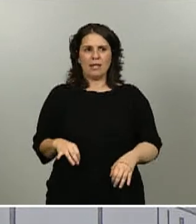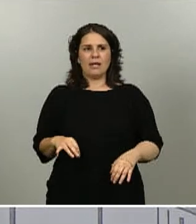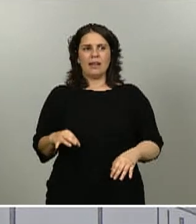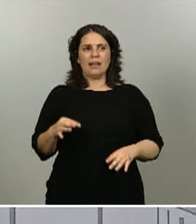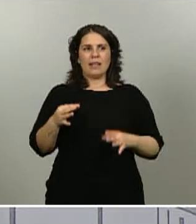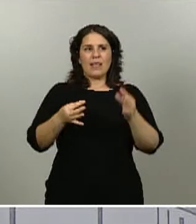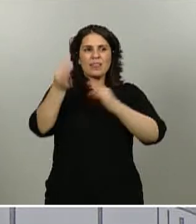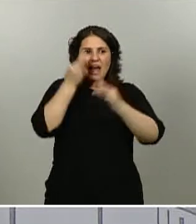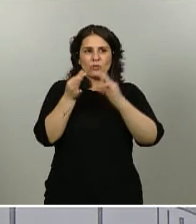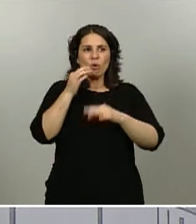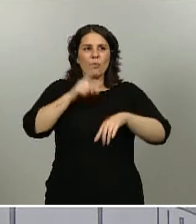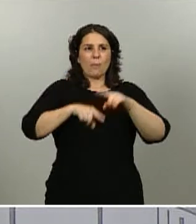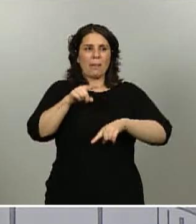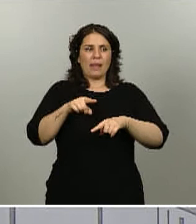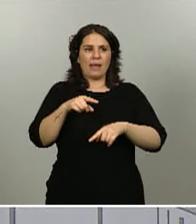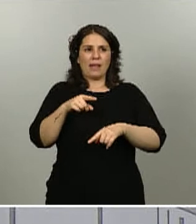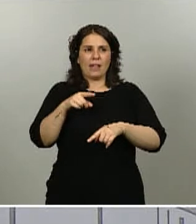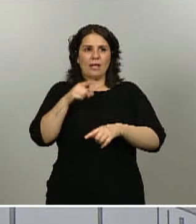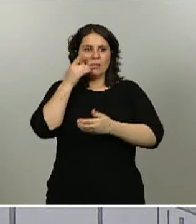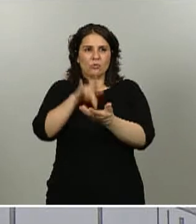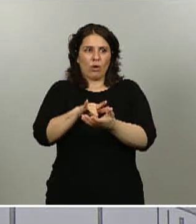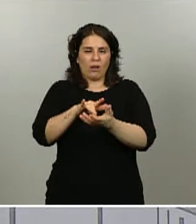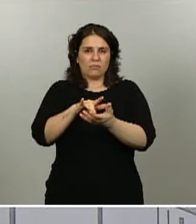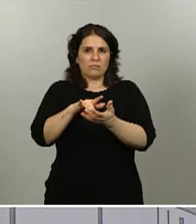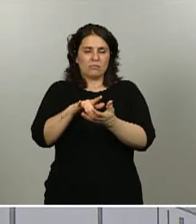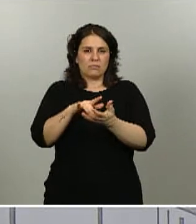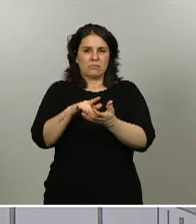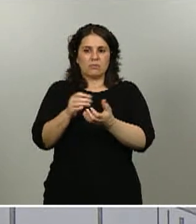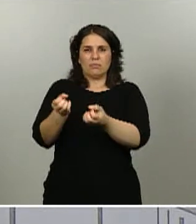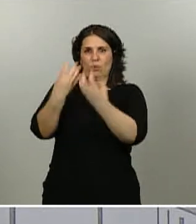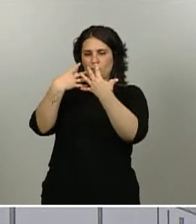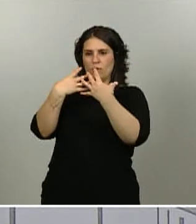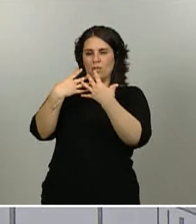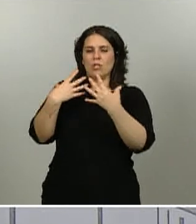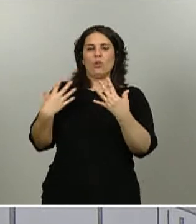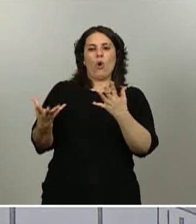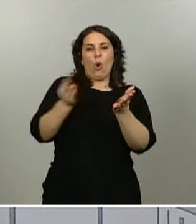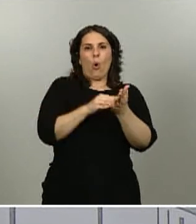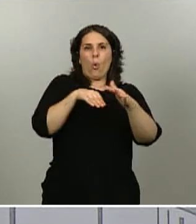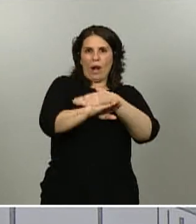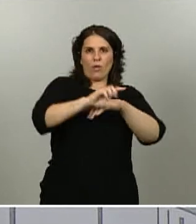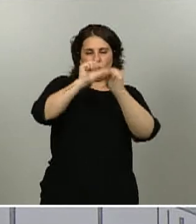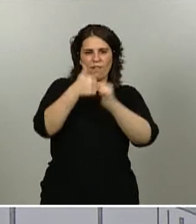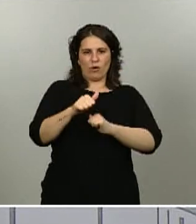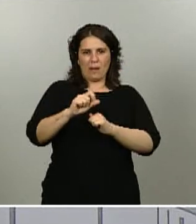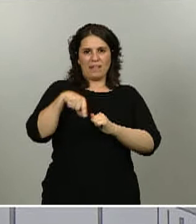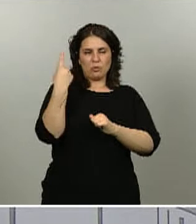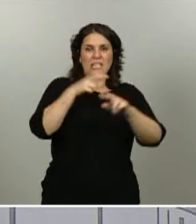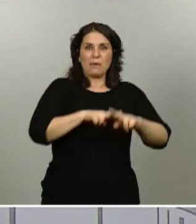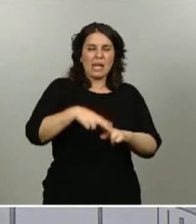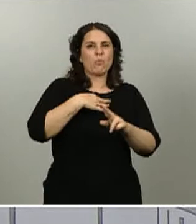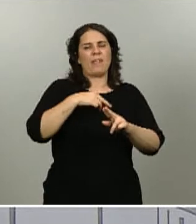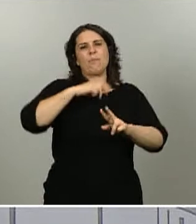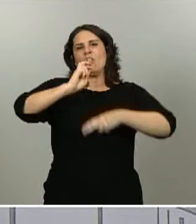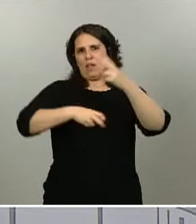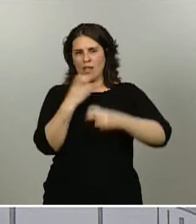un certificado que en principio se codifica de una manera y que luego al revisarlo puede requerir una modificación. Esto puede pasar. Sí que